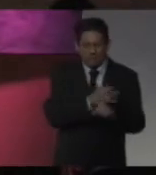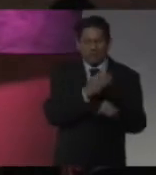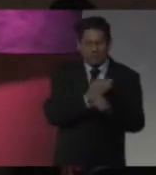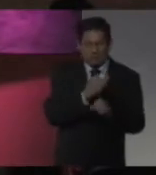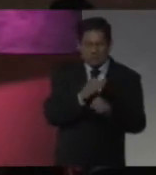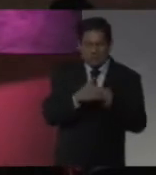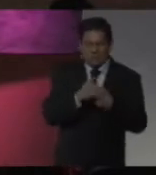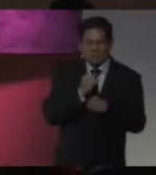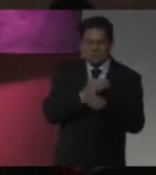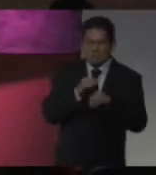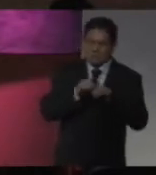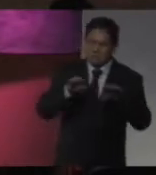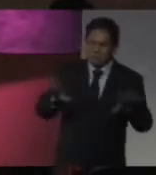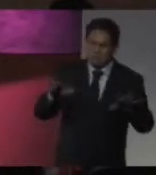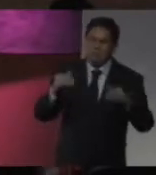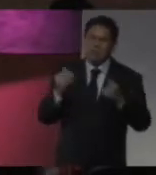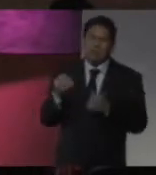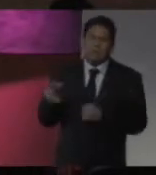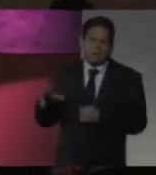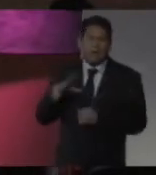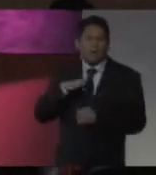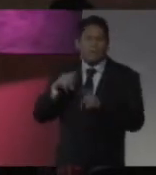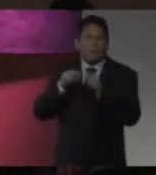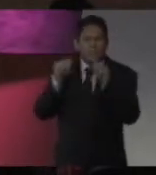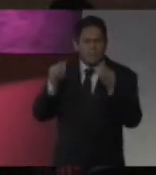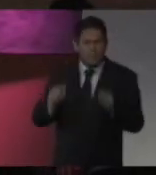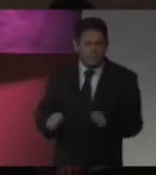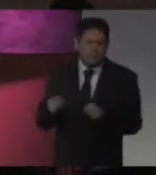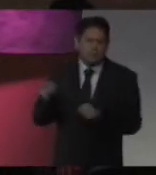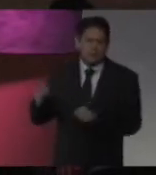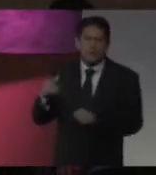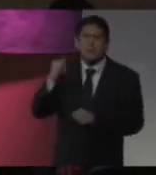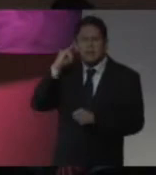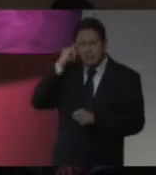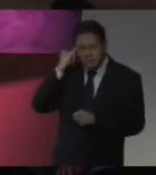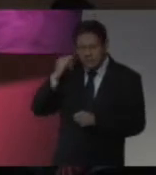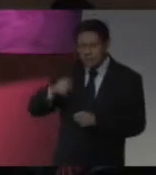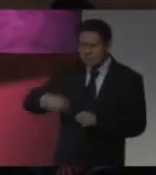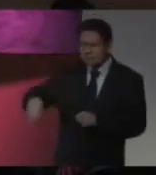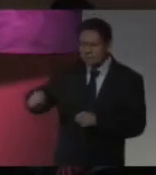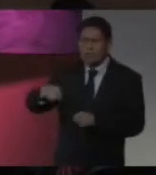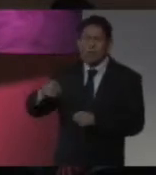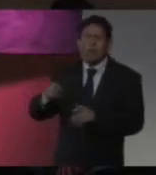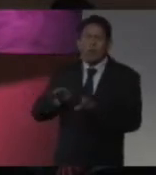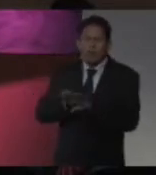y tramas de parentesco en los sistemas de gobierno comunal indígena en Chumekena.